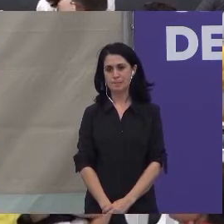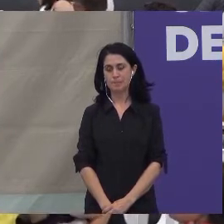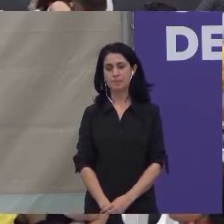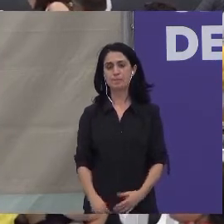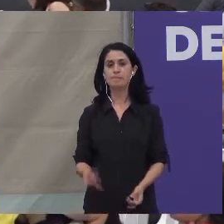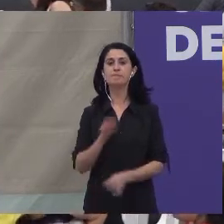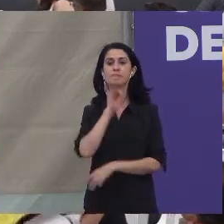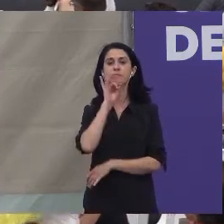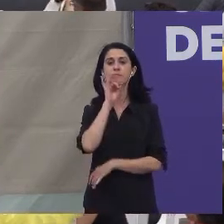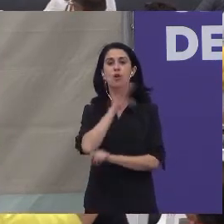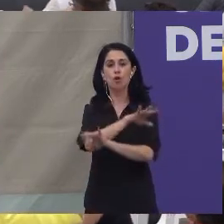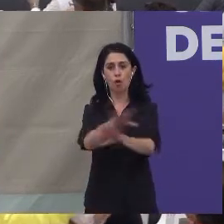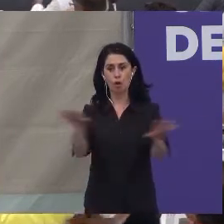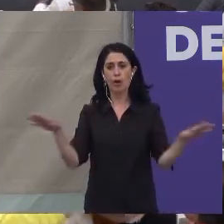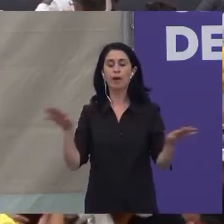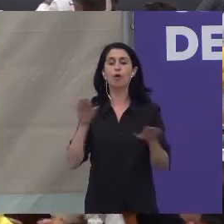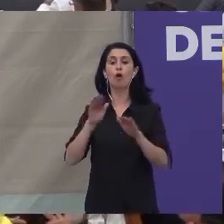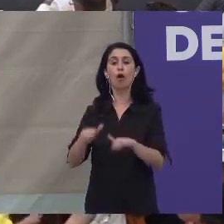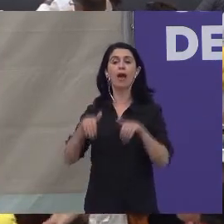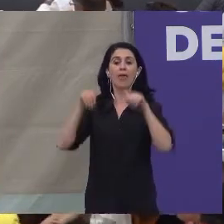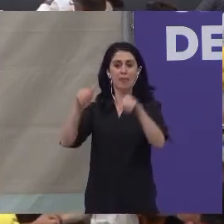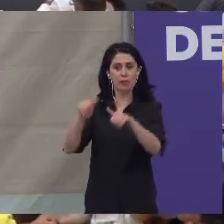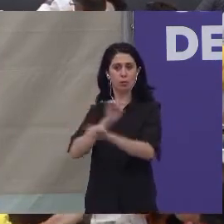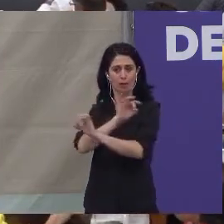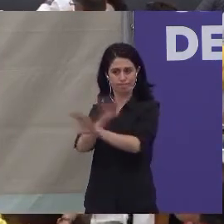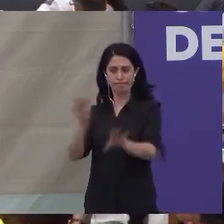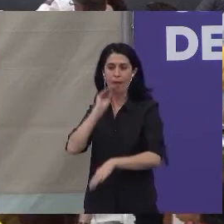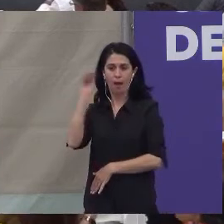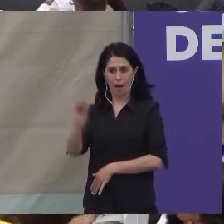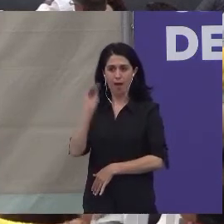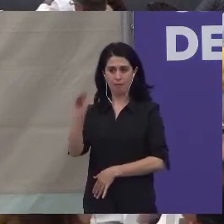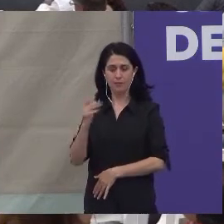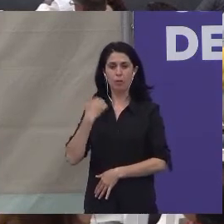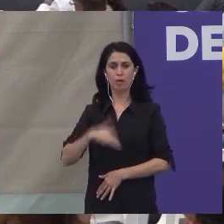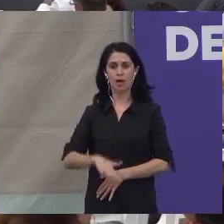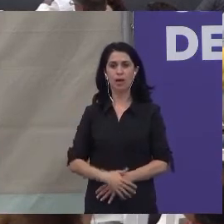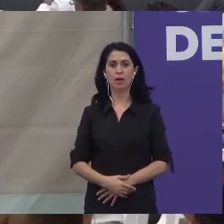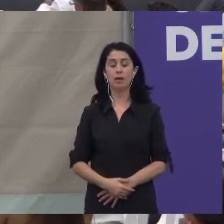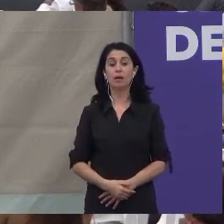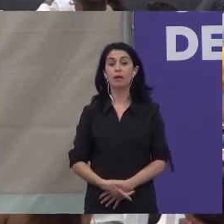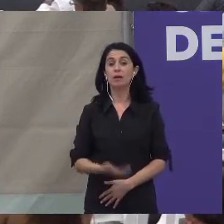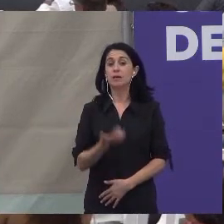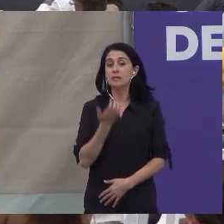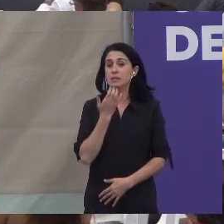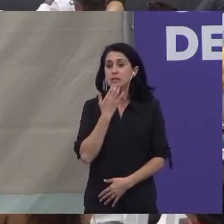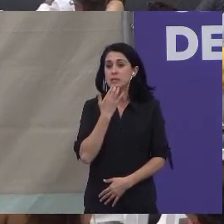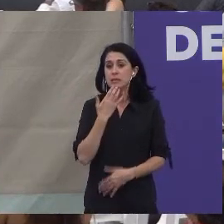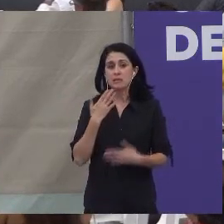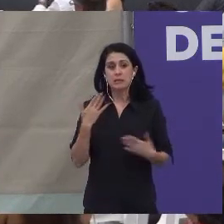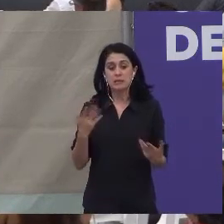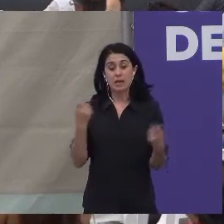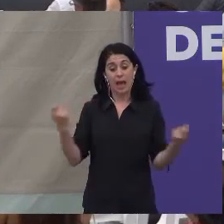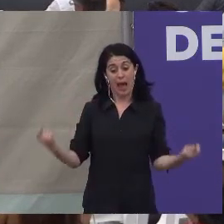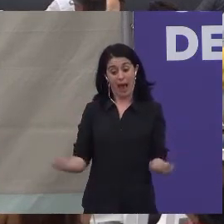Hemos mandado este correo a la candidatura correspondiente en el supuesto en que este acto